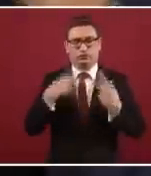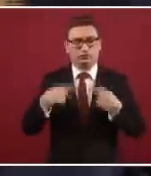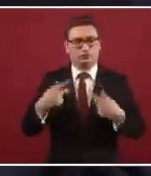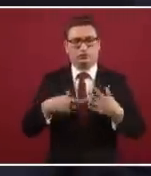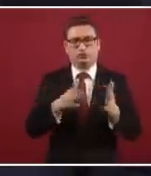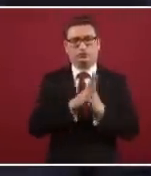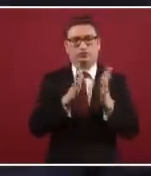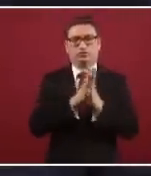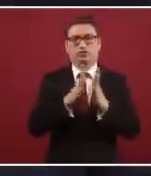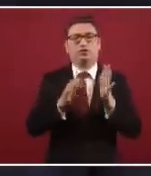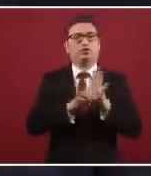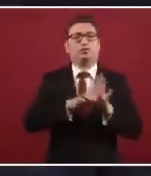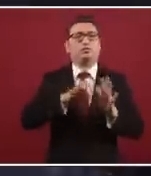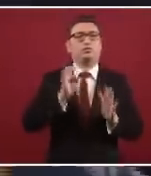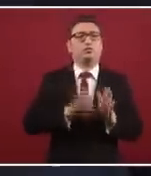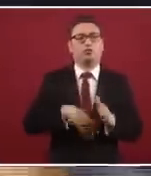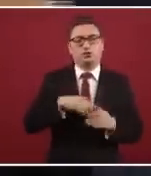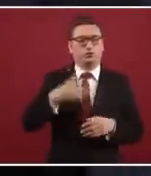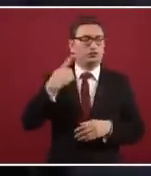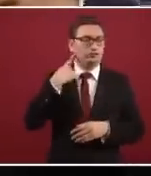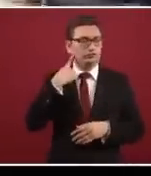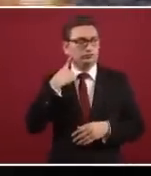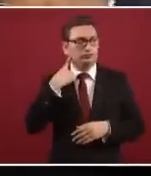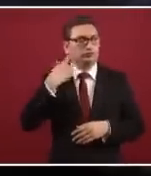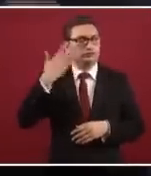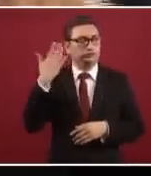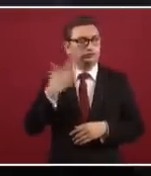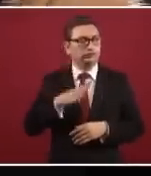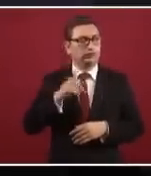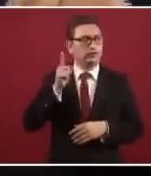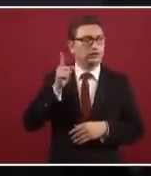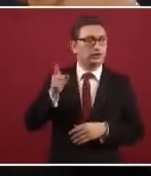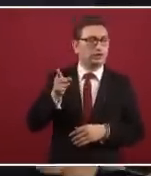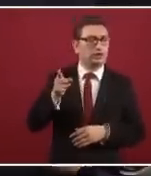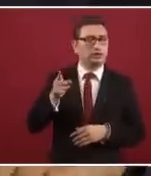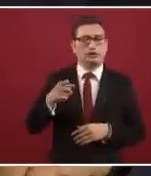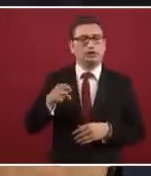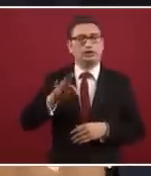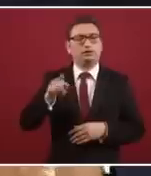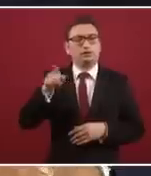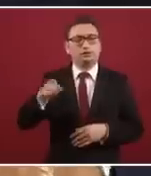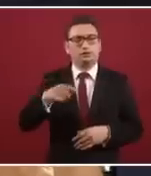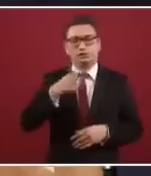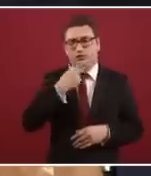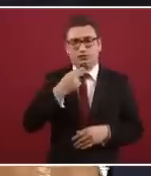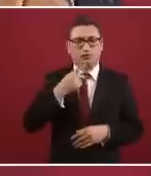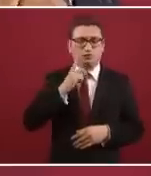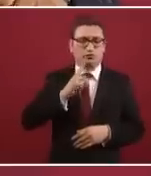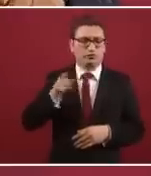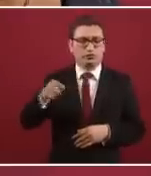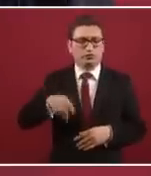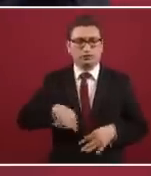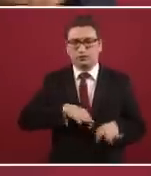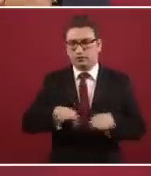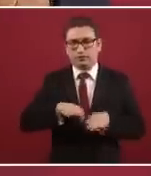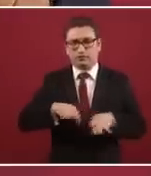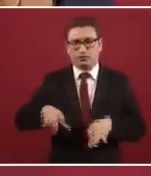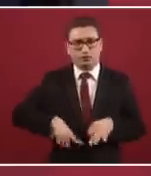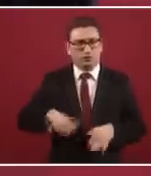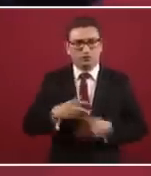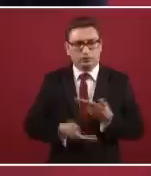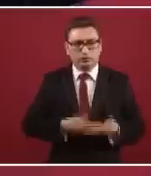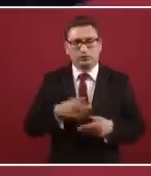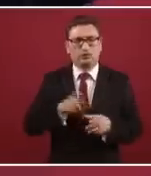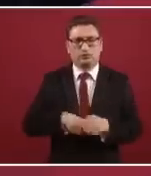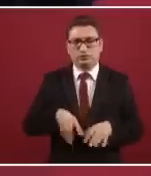Si se sabe de que un funcionario, un servidor público,